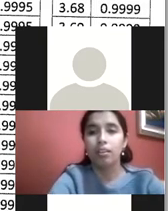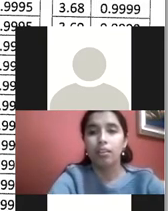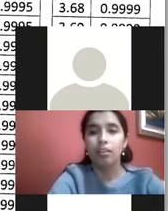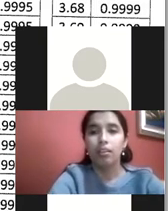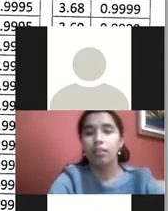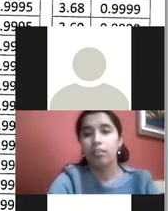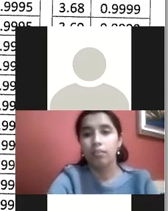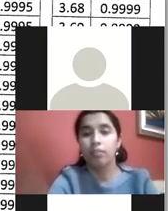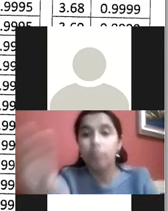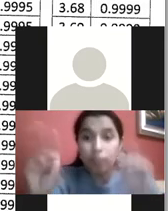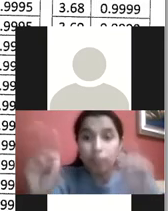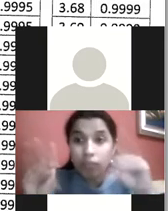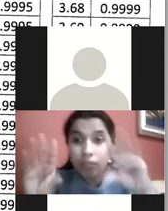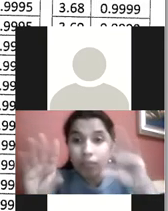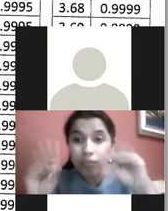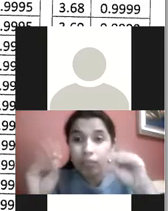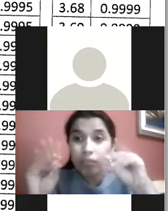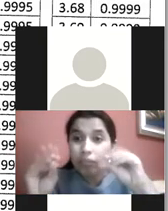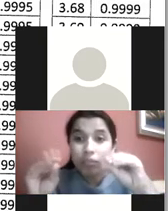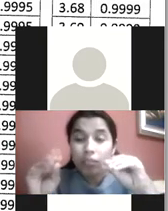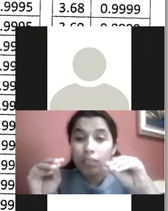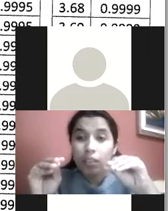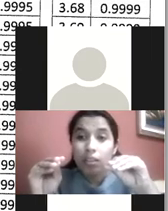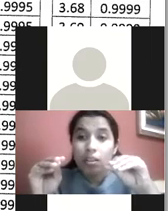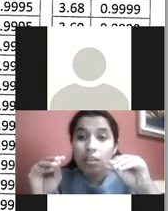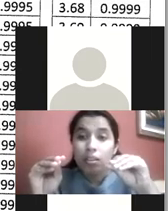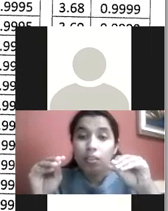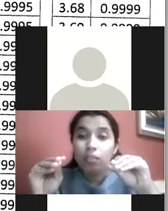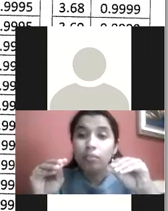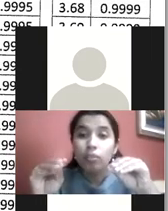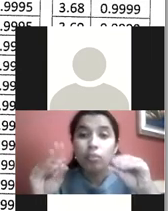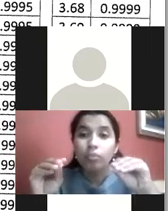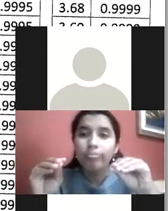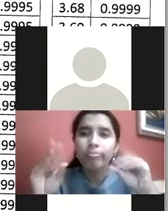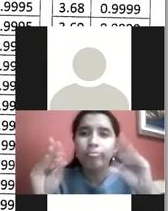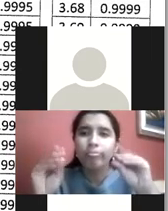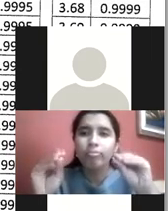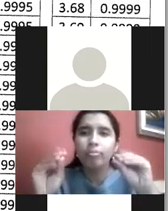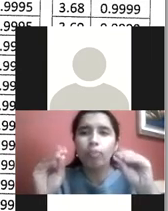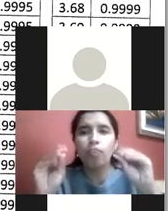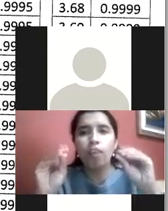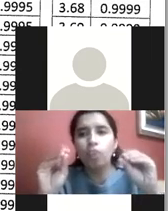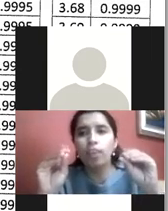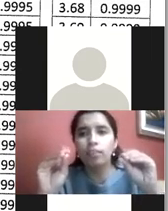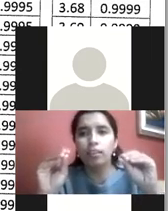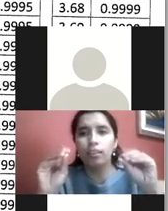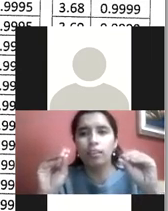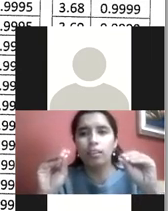Entonces, tenemos cuando el valor del área no esté, nosotros escogemos el que esté más cerca.